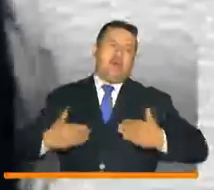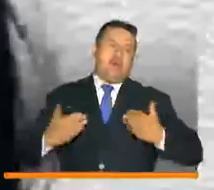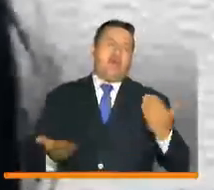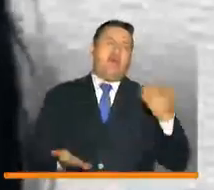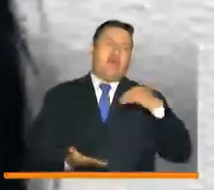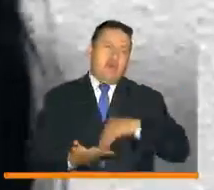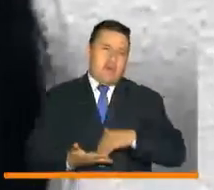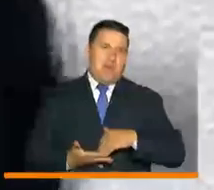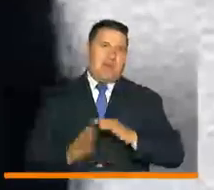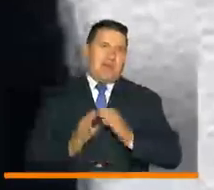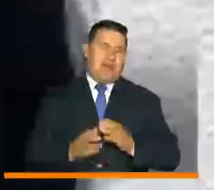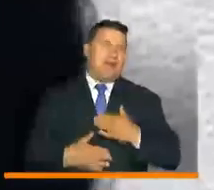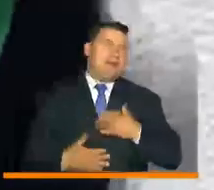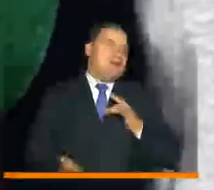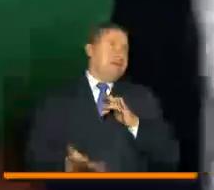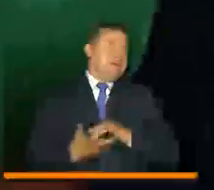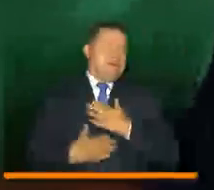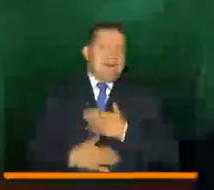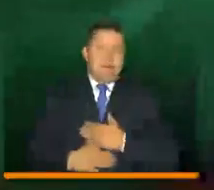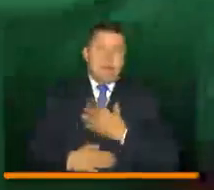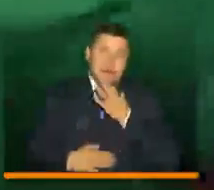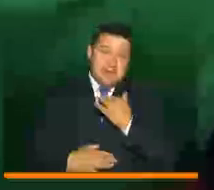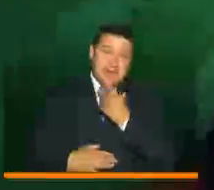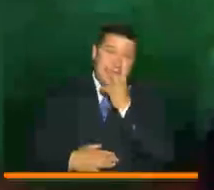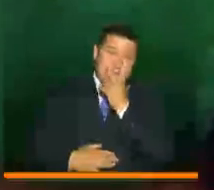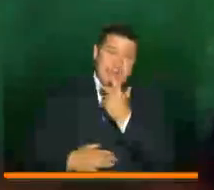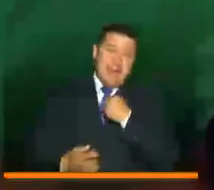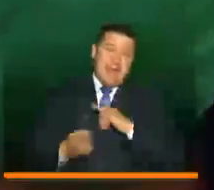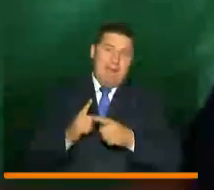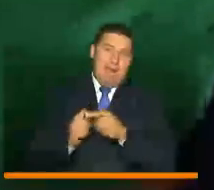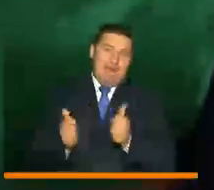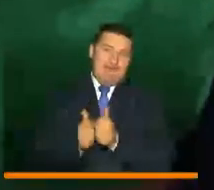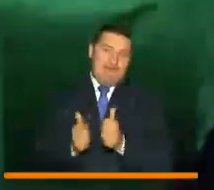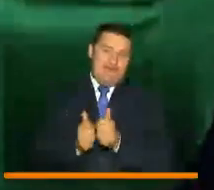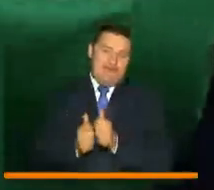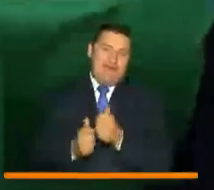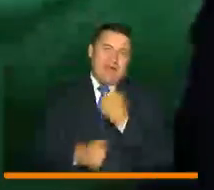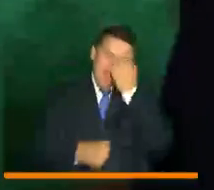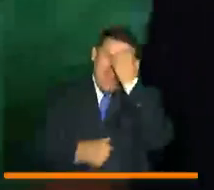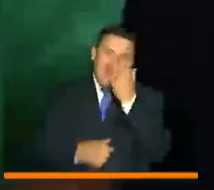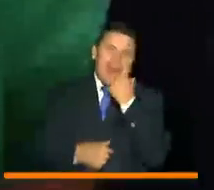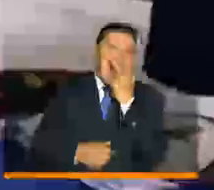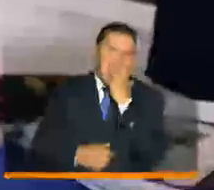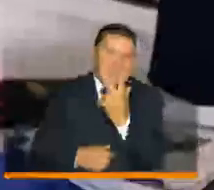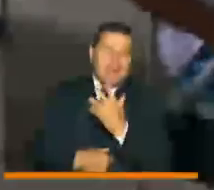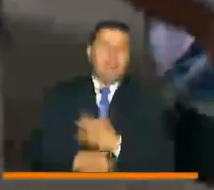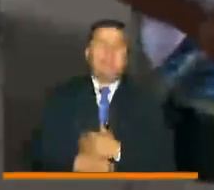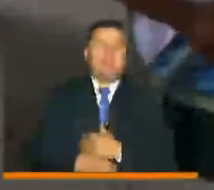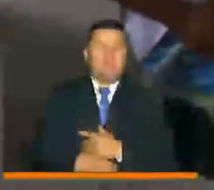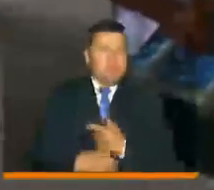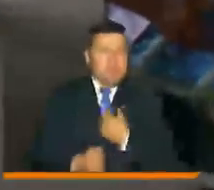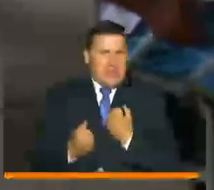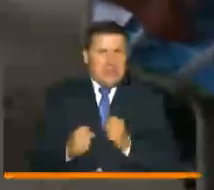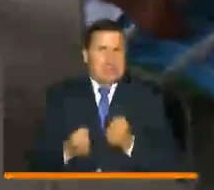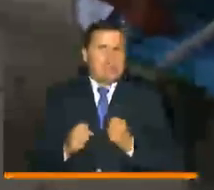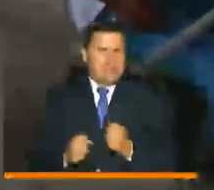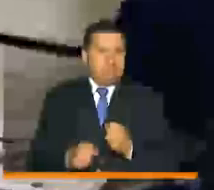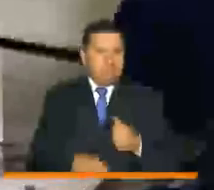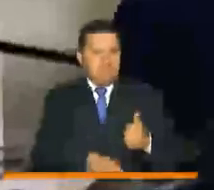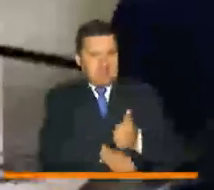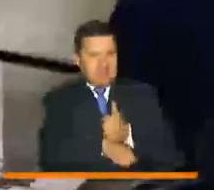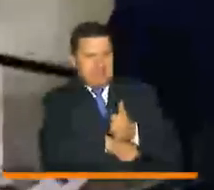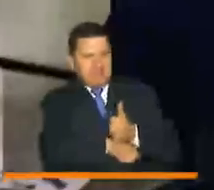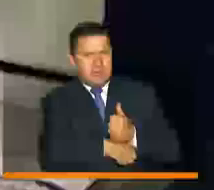volver a tener esa clase porque puedo ver a mis compañeros, a los profesores. Producto del esfuerzo de los